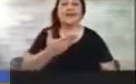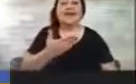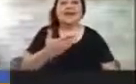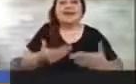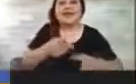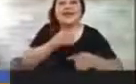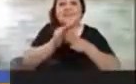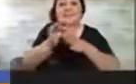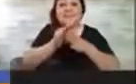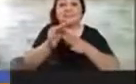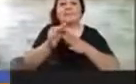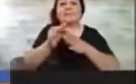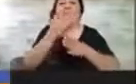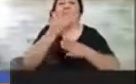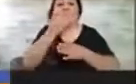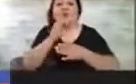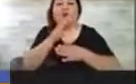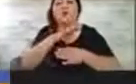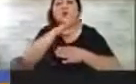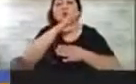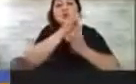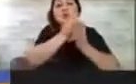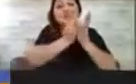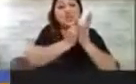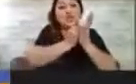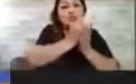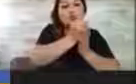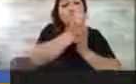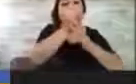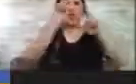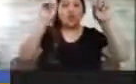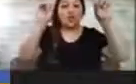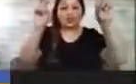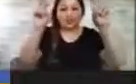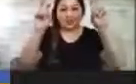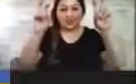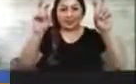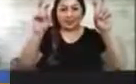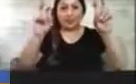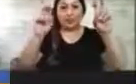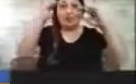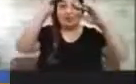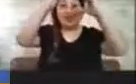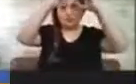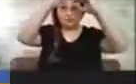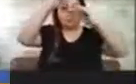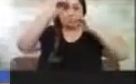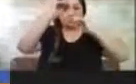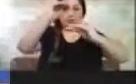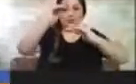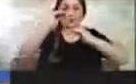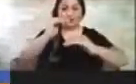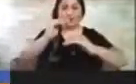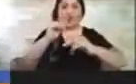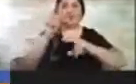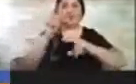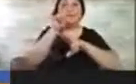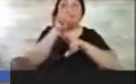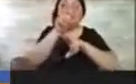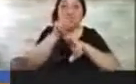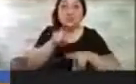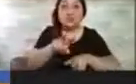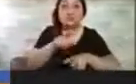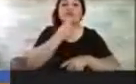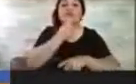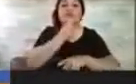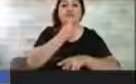se utilicen índices, títulos y subtítulos dentro del texto y que se estructure la información para que sea visualmente más fácil de